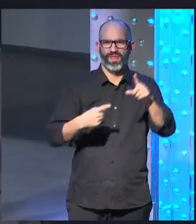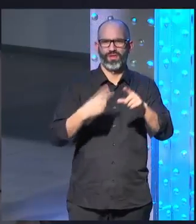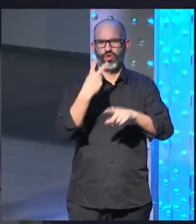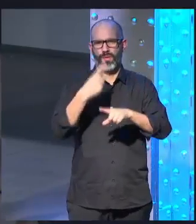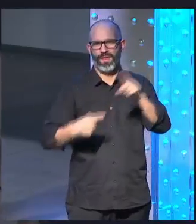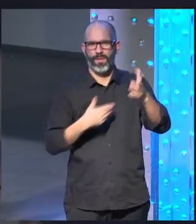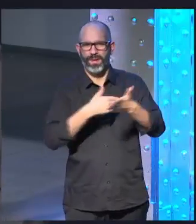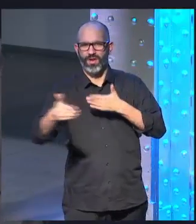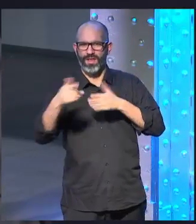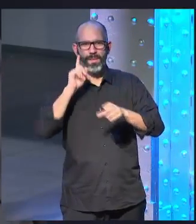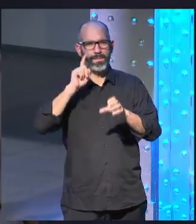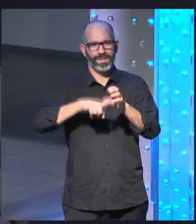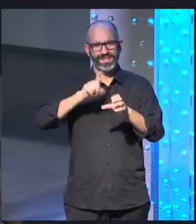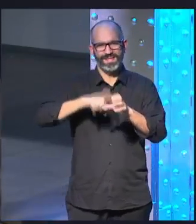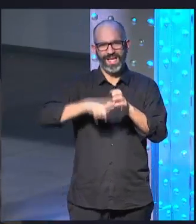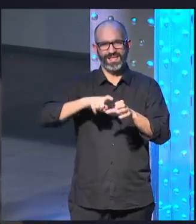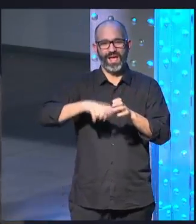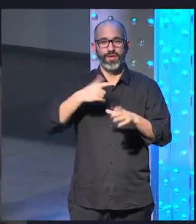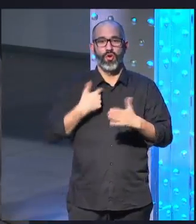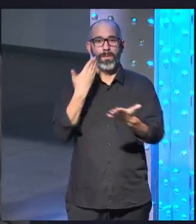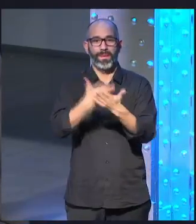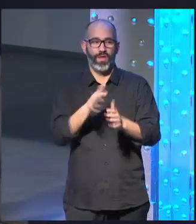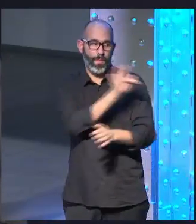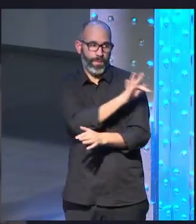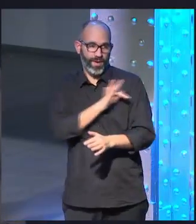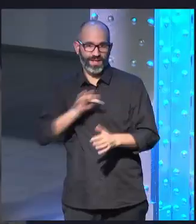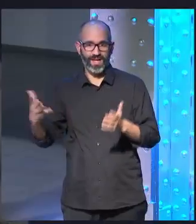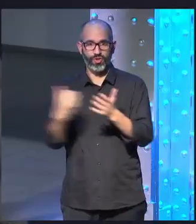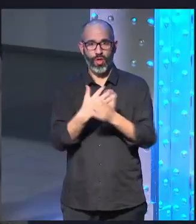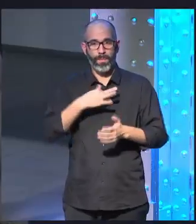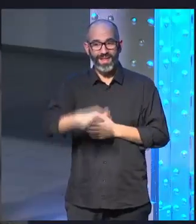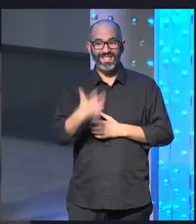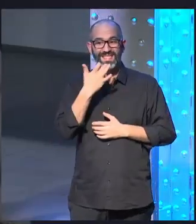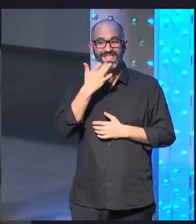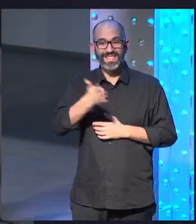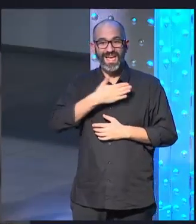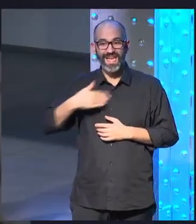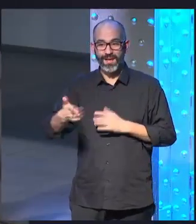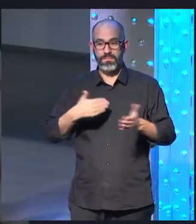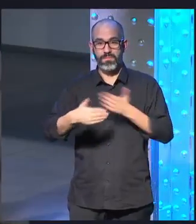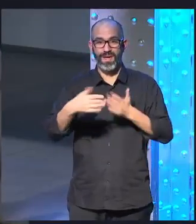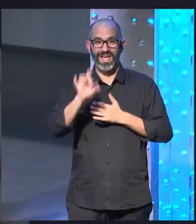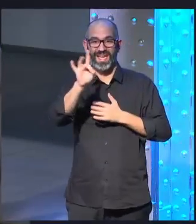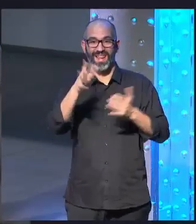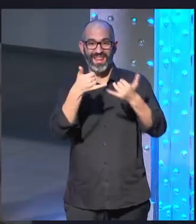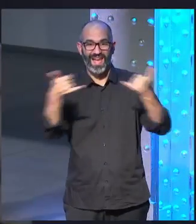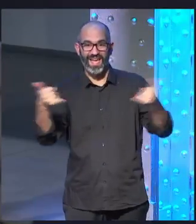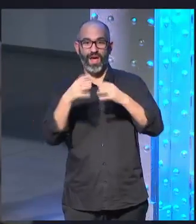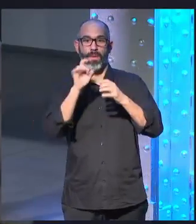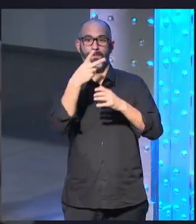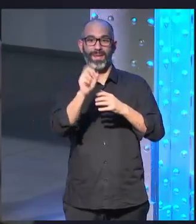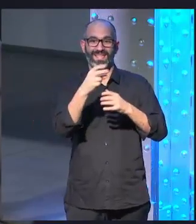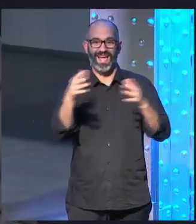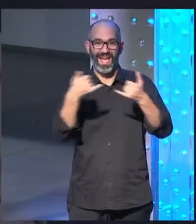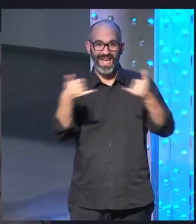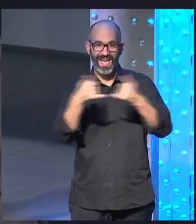de visitantes. Y pido a los ponentes que si nos mandáis en 15 líneas o en 20 el resumen de